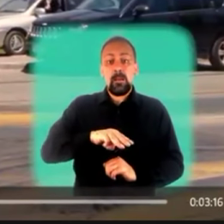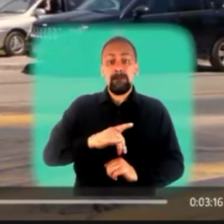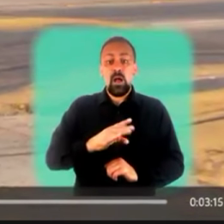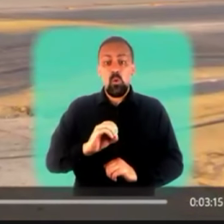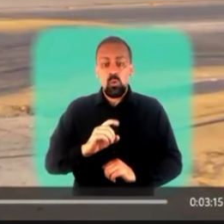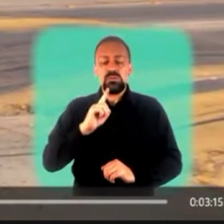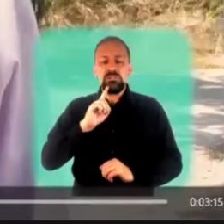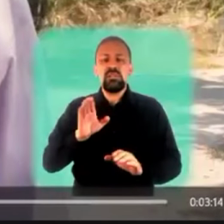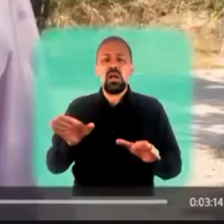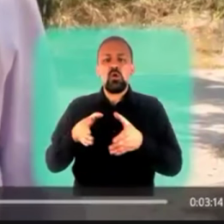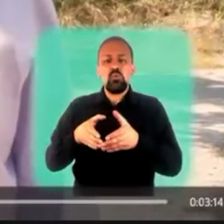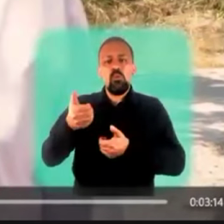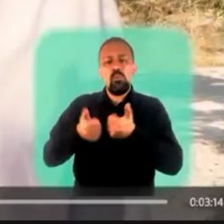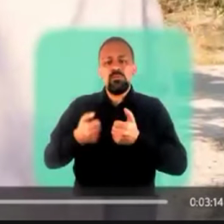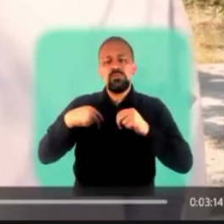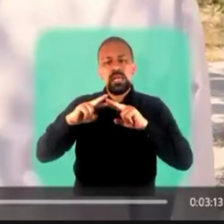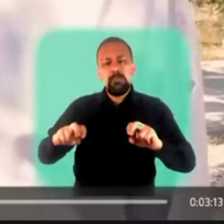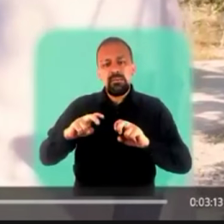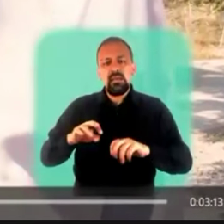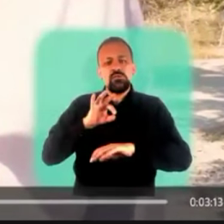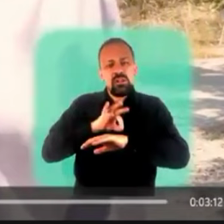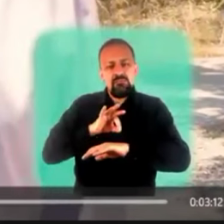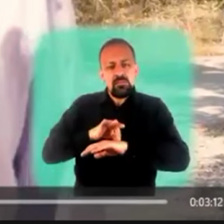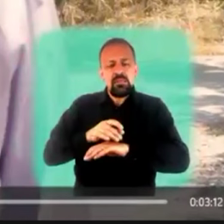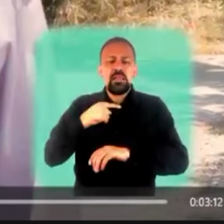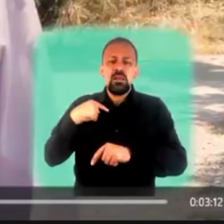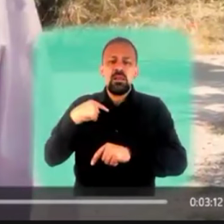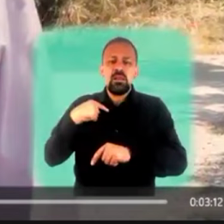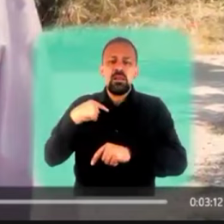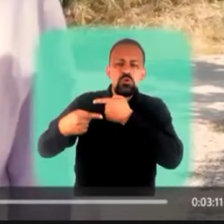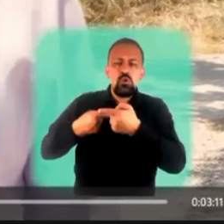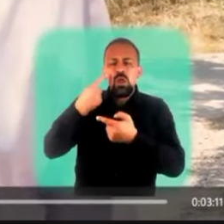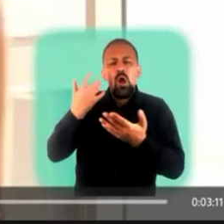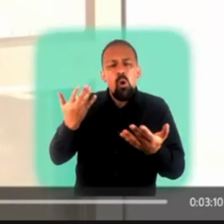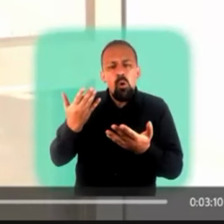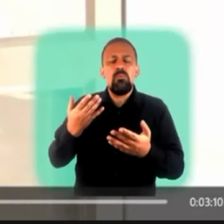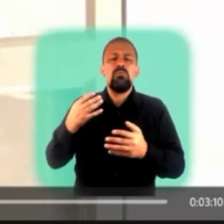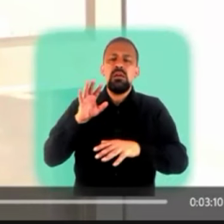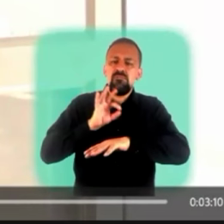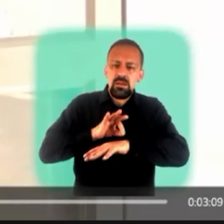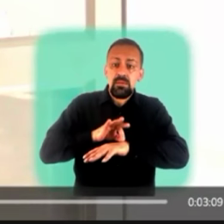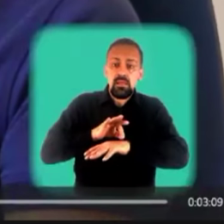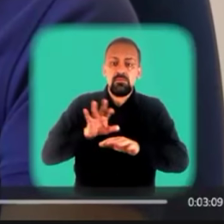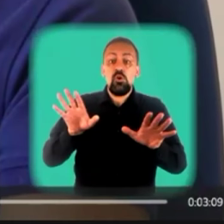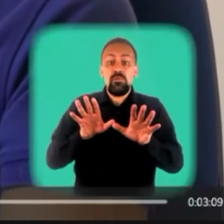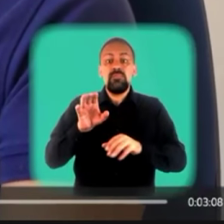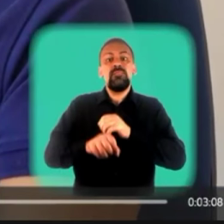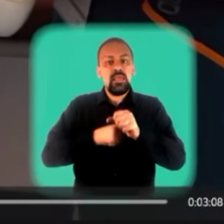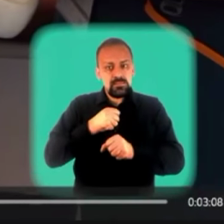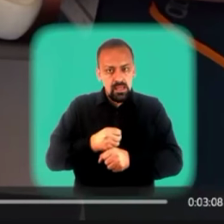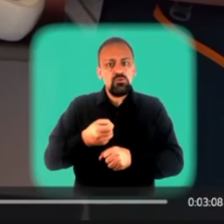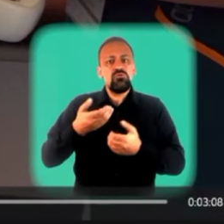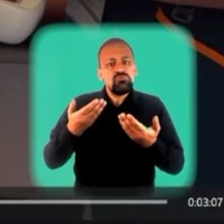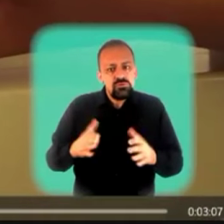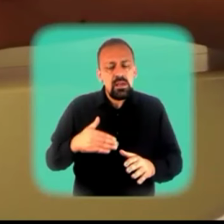MAUCO es la primera corte de enfermedades crónicas en Chile, en la que se pretende seguir la historia natural de estas enfermedades. Durante estos 10